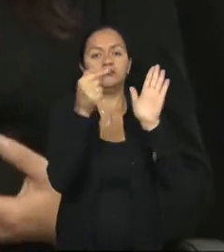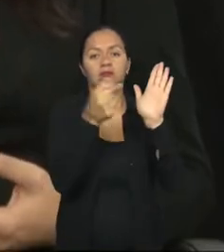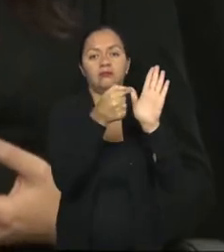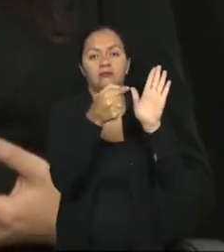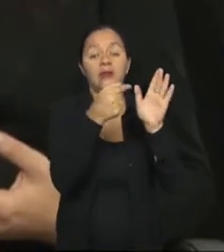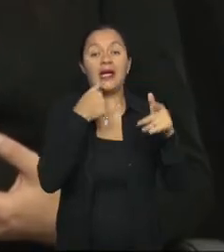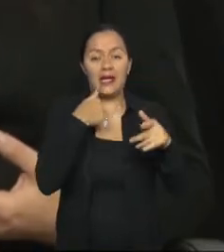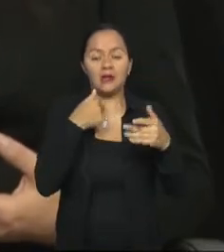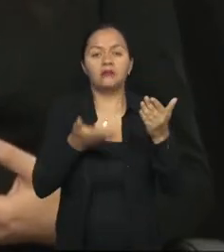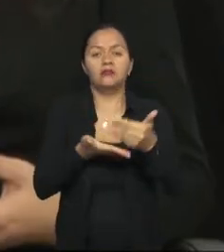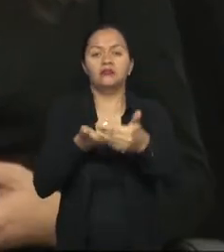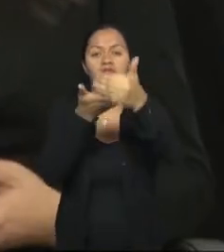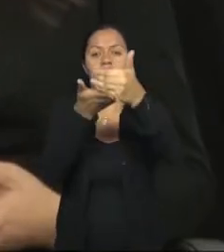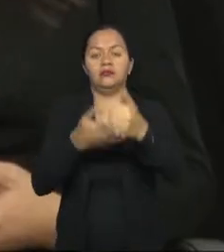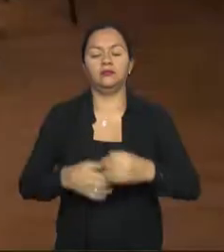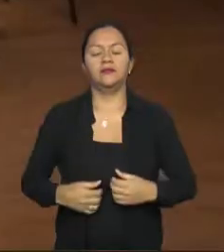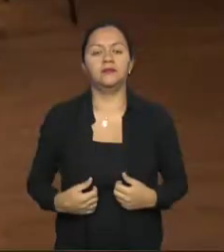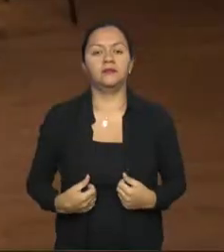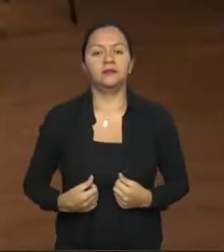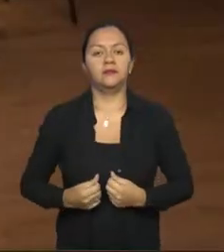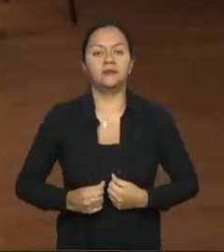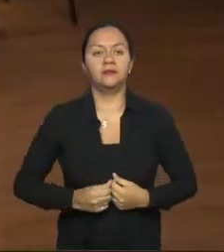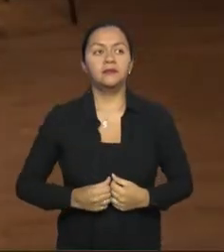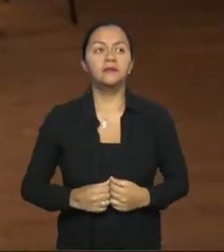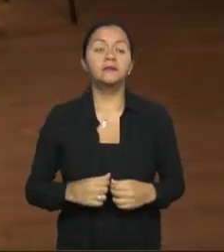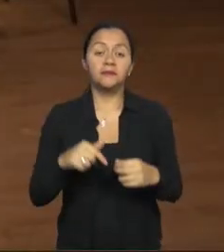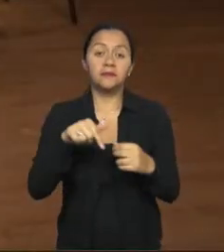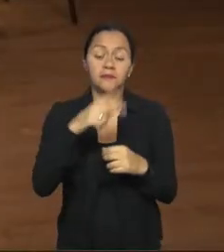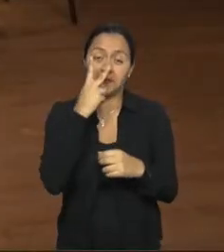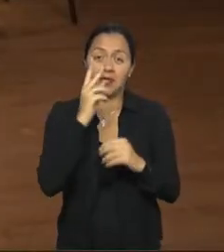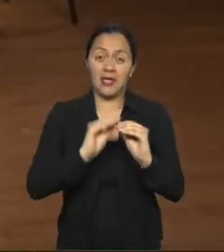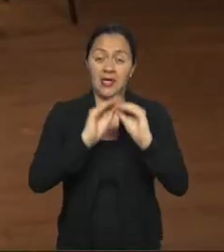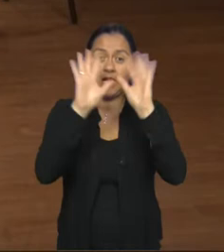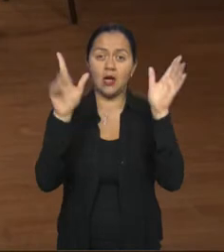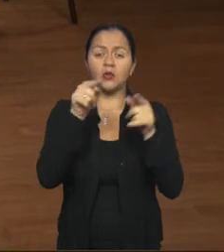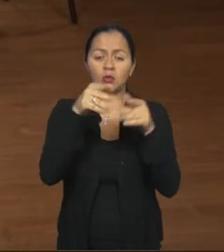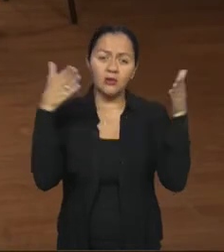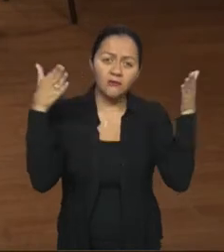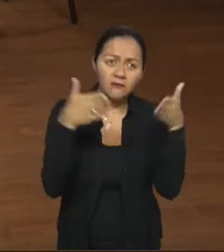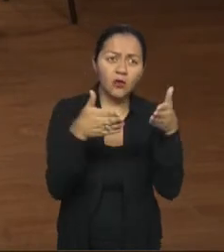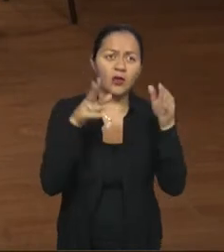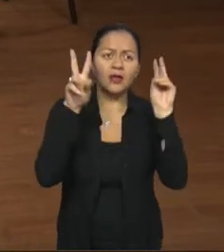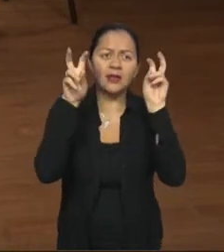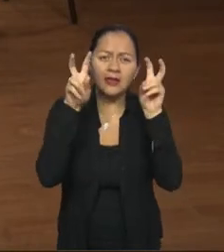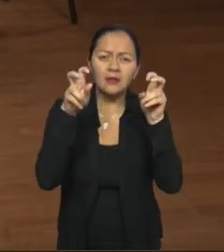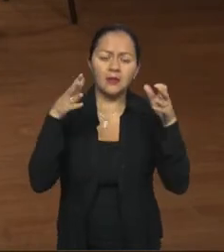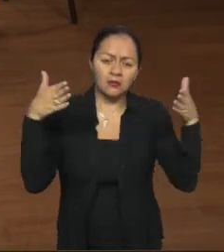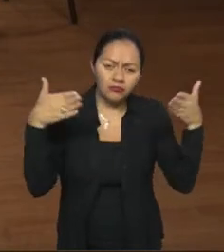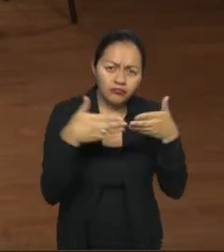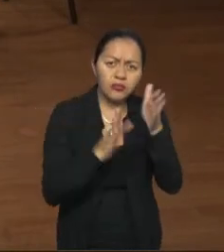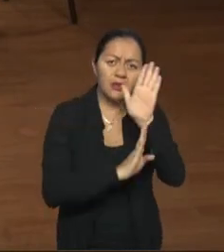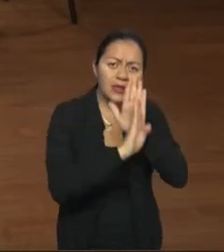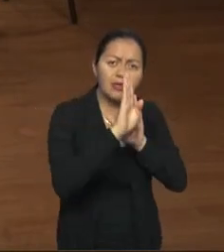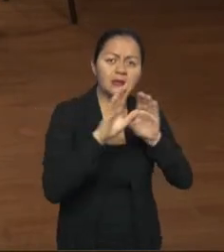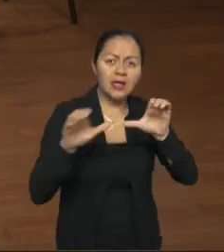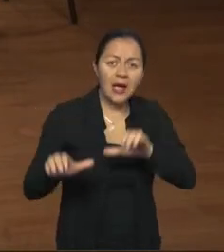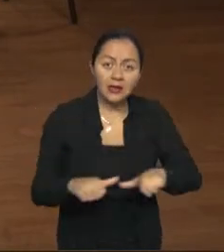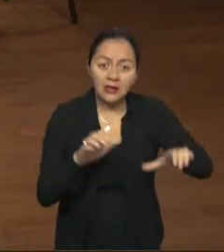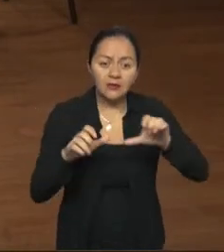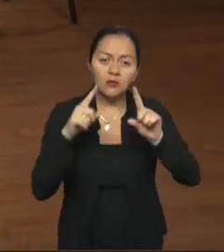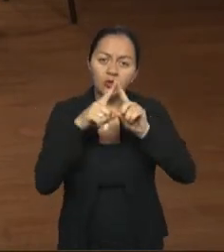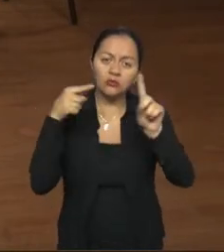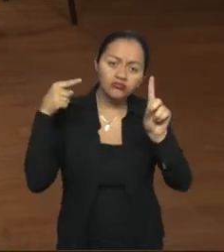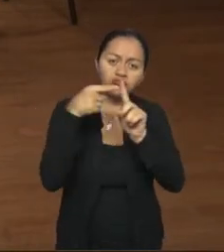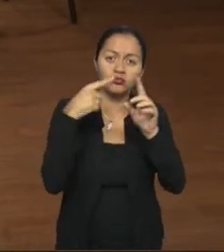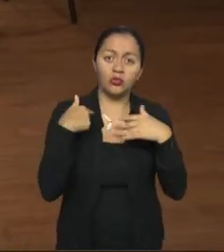nosotros impulsamos, el desarrollo. Lógicamente, cuando tú vas enfocándote en un desarrollo de una actividad y lo que ustedes